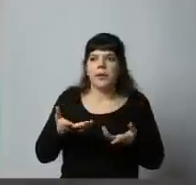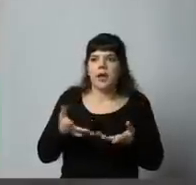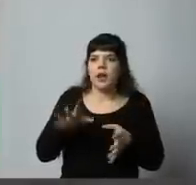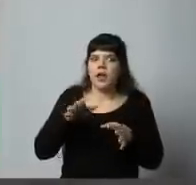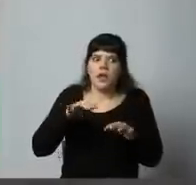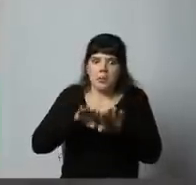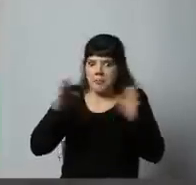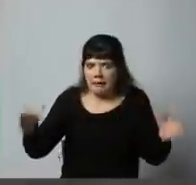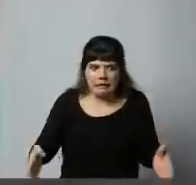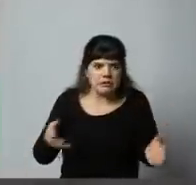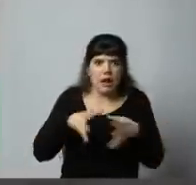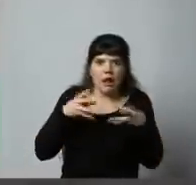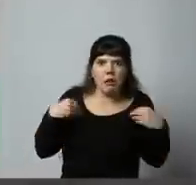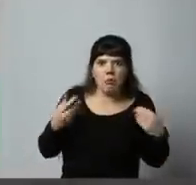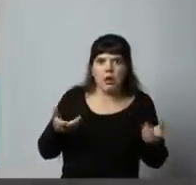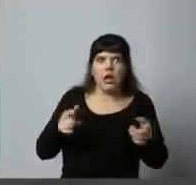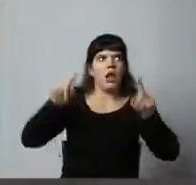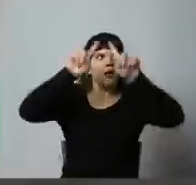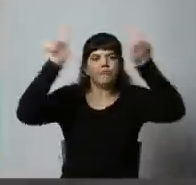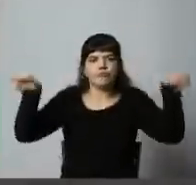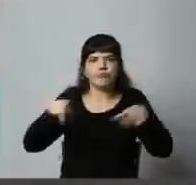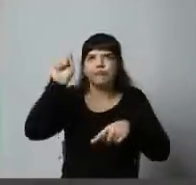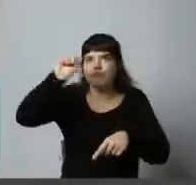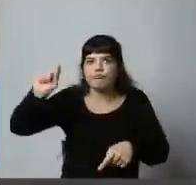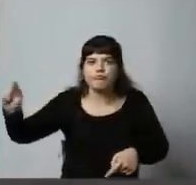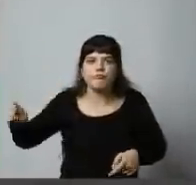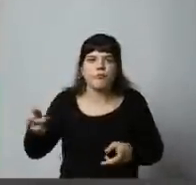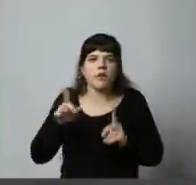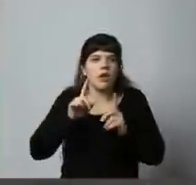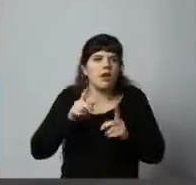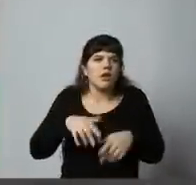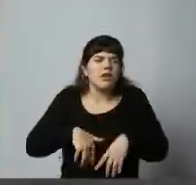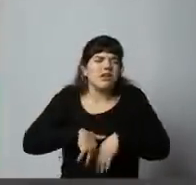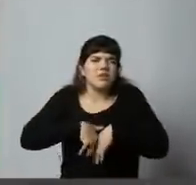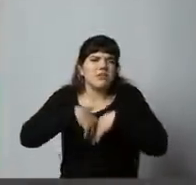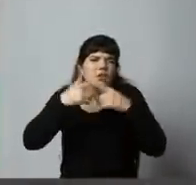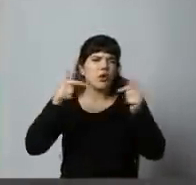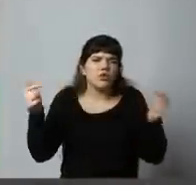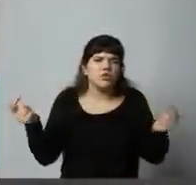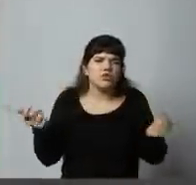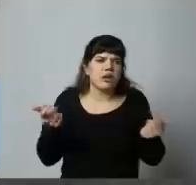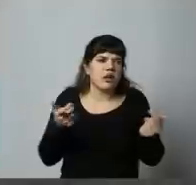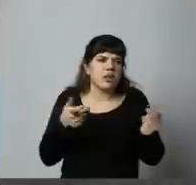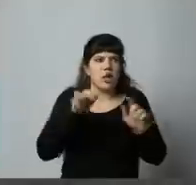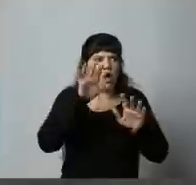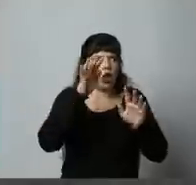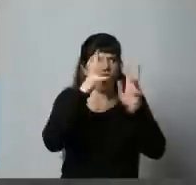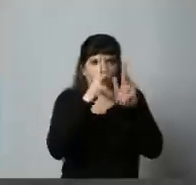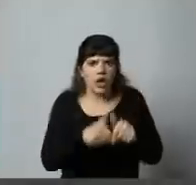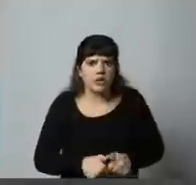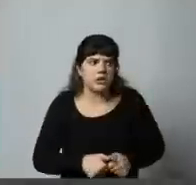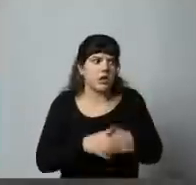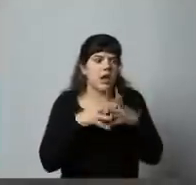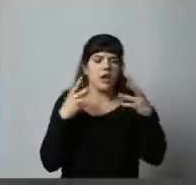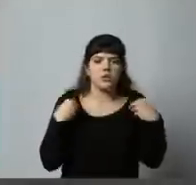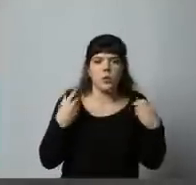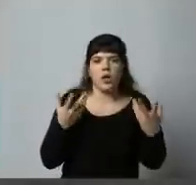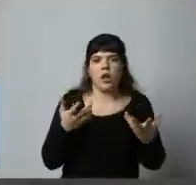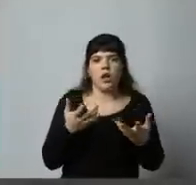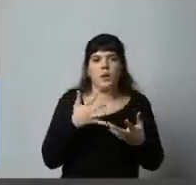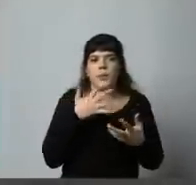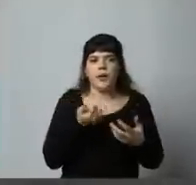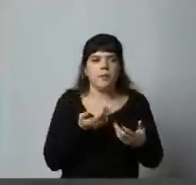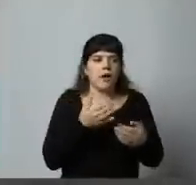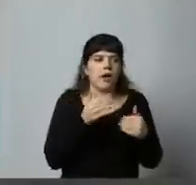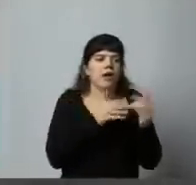escolar las eh 175 millones para mantenimiento de las escuelas las obras